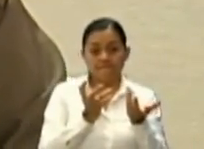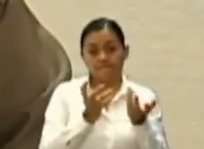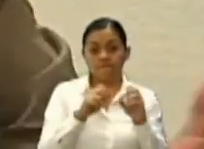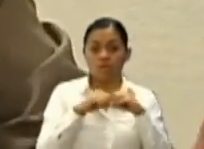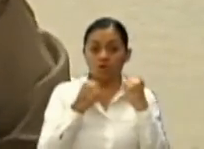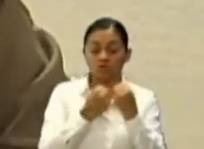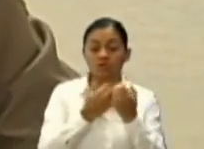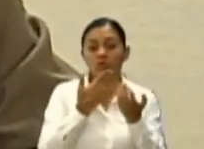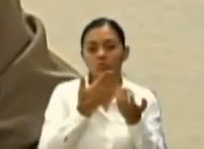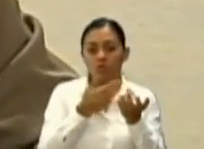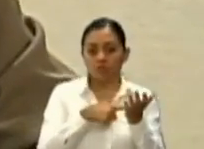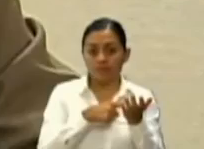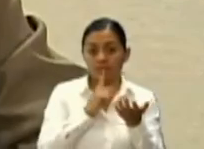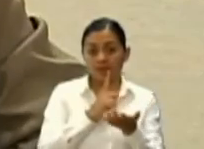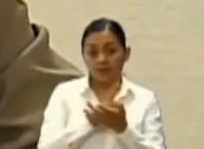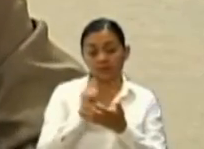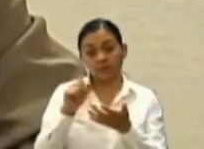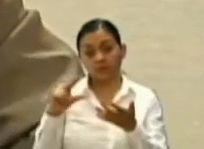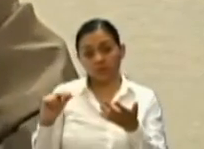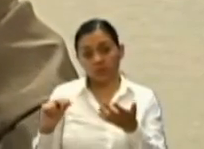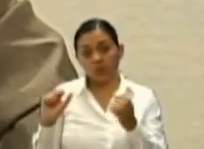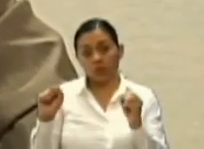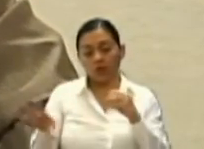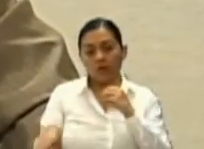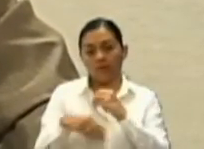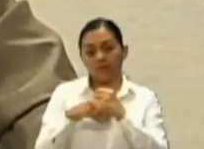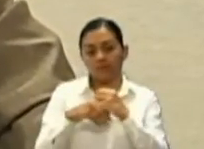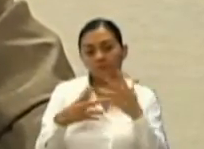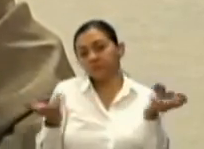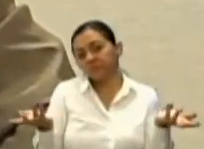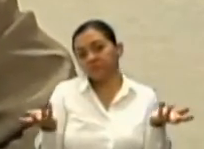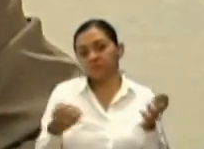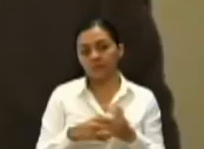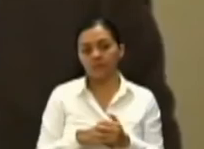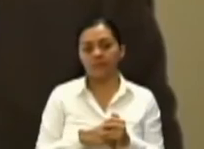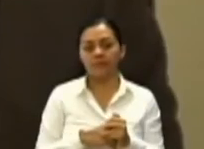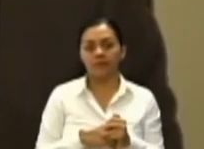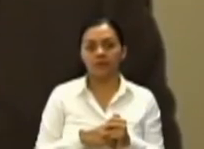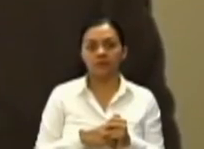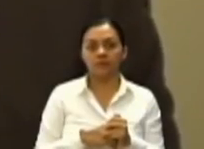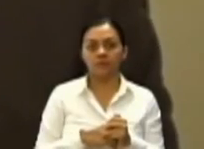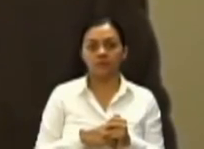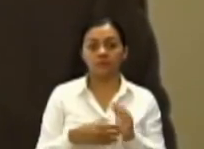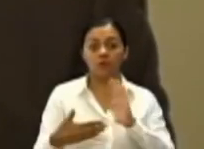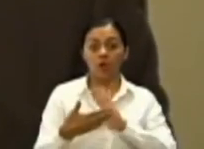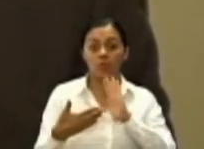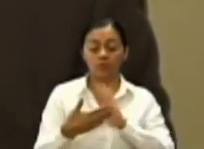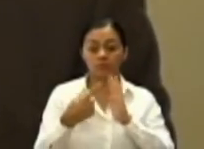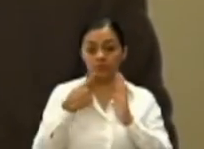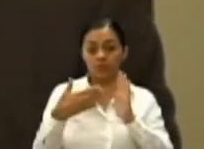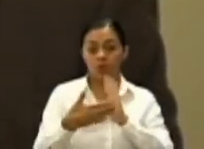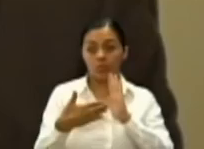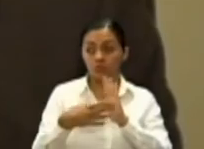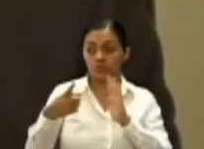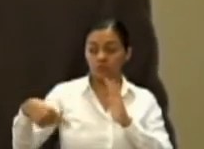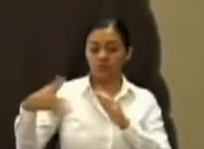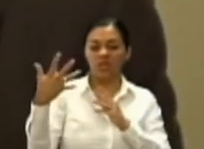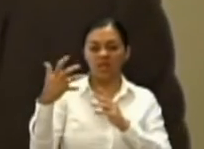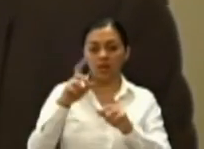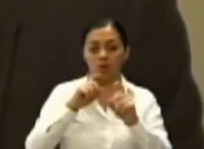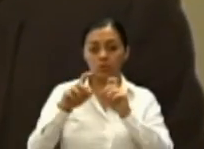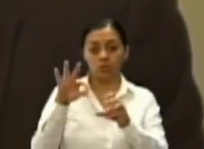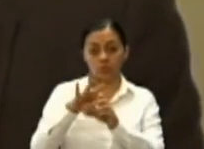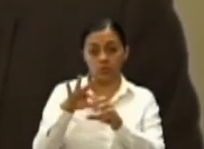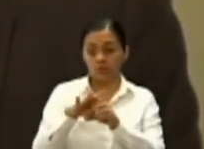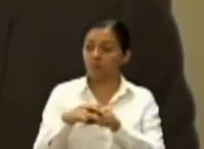para que esto pueda ser una realidad y pueda someterse a la voluntad del sobre gracias a nora la oposición son los campeones de consultas populares cuando hicieron consolida